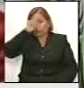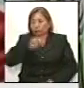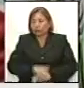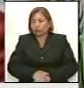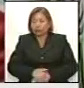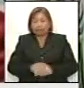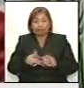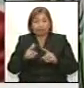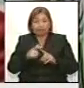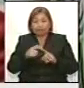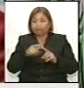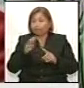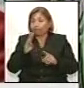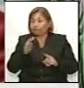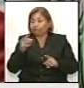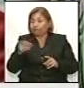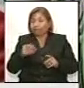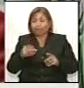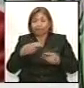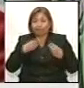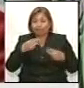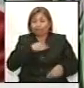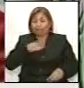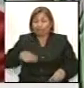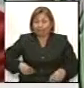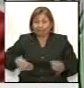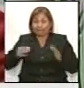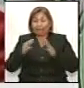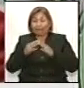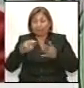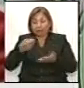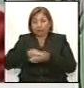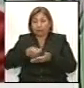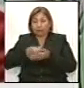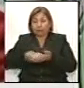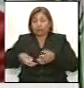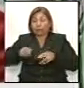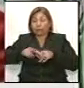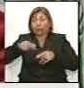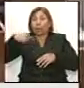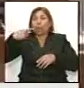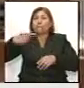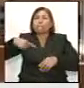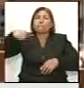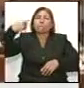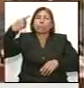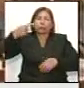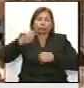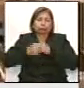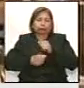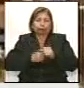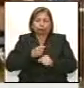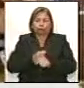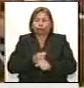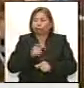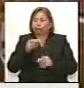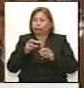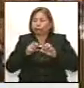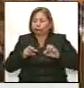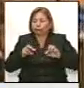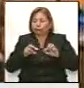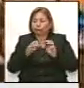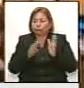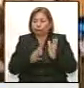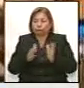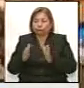El titular de Vivienda anunció que se incluirá en el presupuesto público del próximo año una partida para los proyectos urbanos en